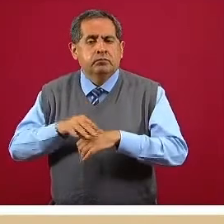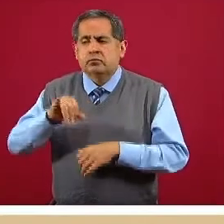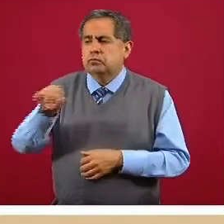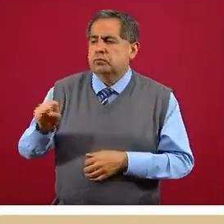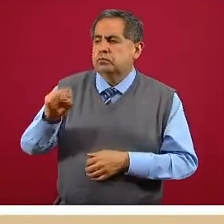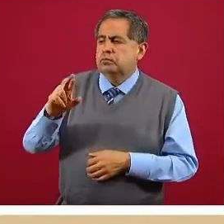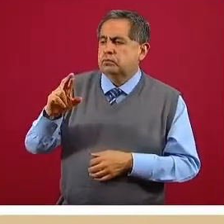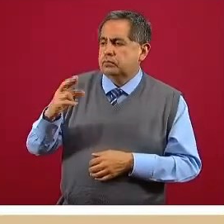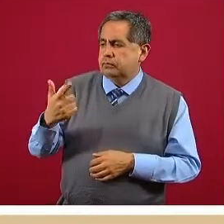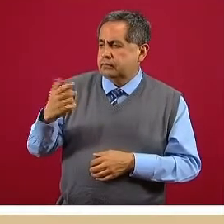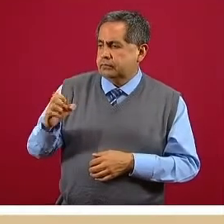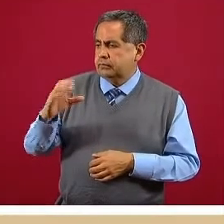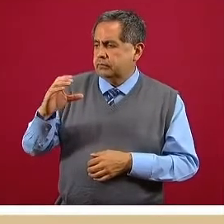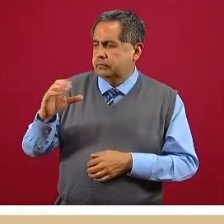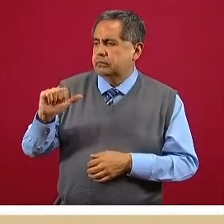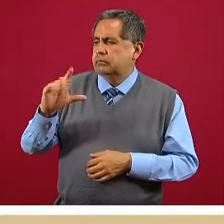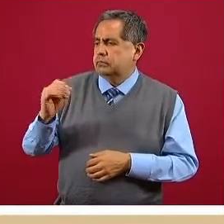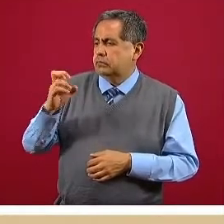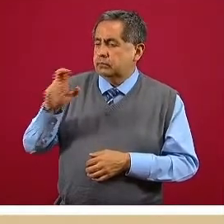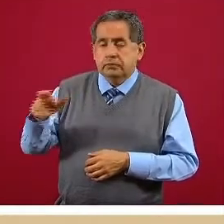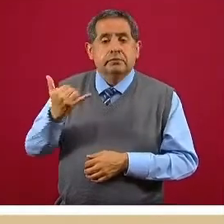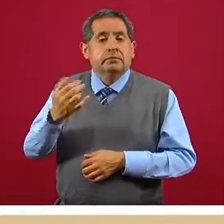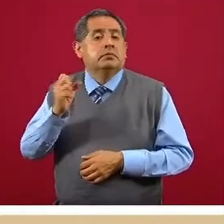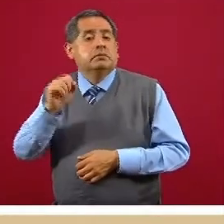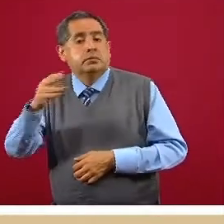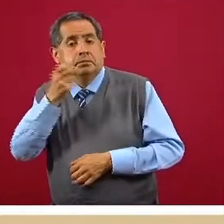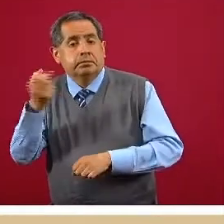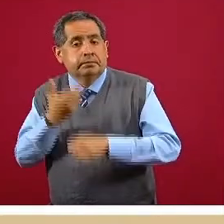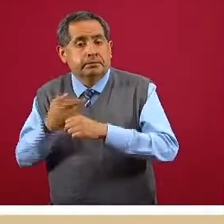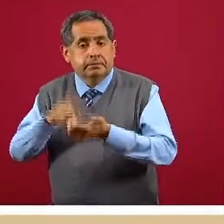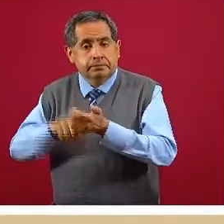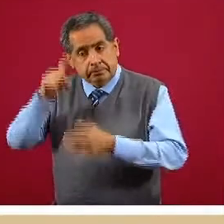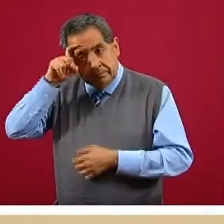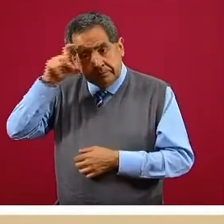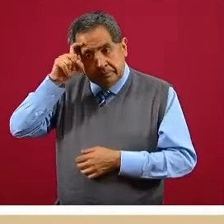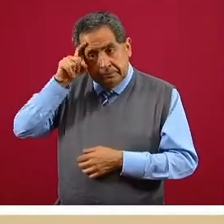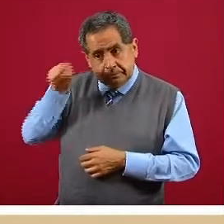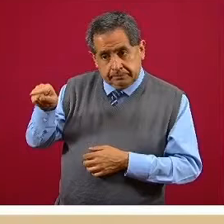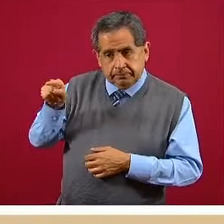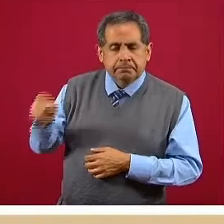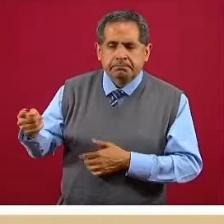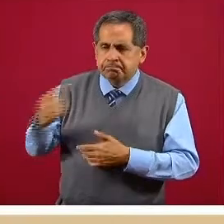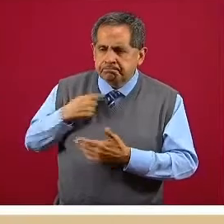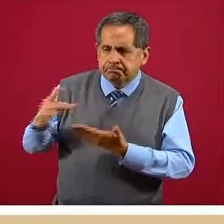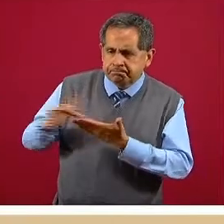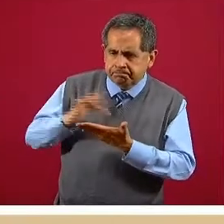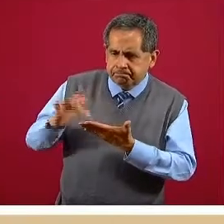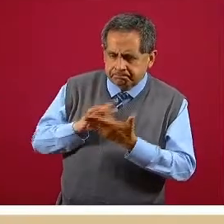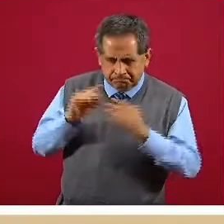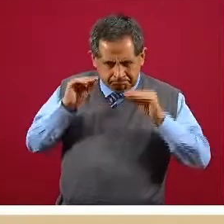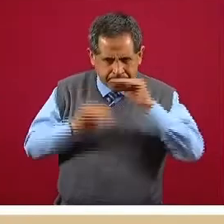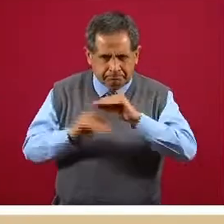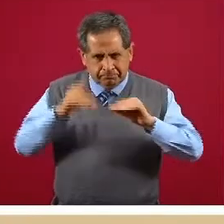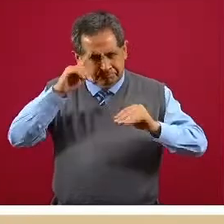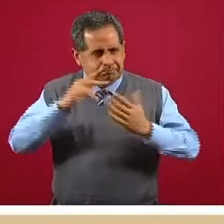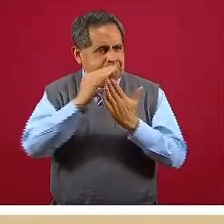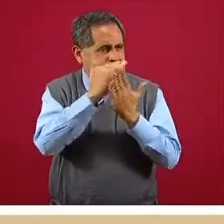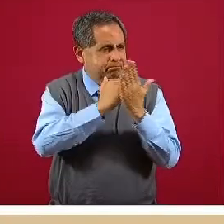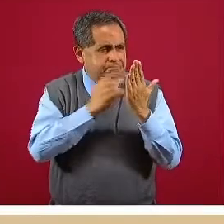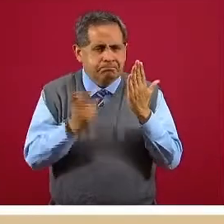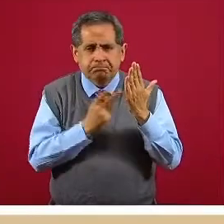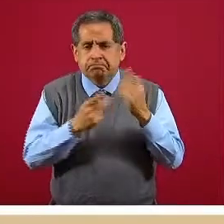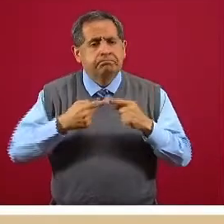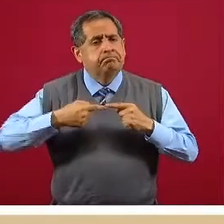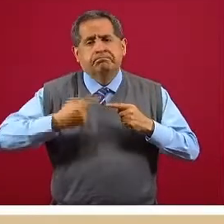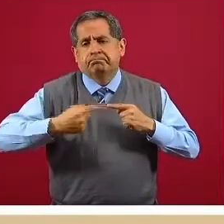Jorge Alcocer y al subsecretario Hugo López-Gatell, su apoyo para poder tener ya la ENSANUD de manera